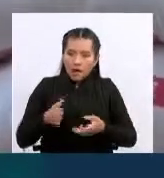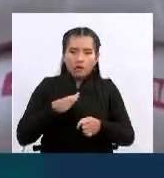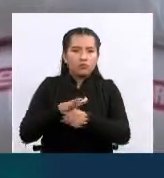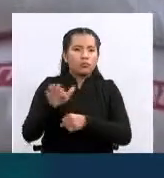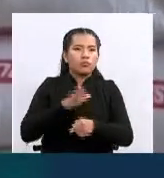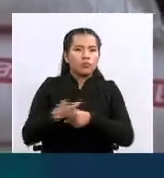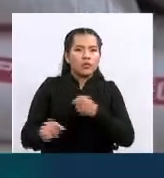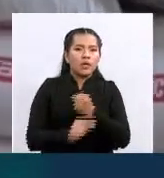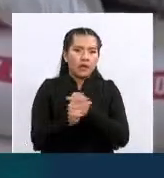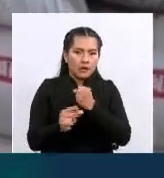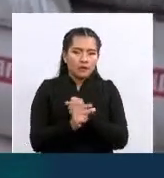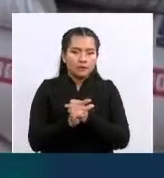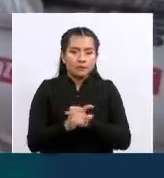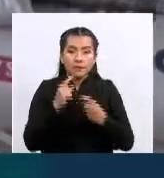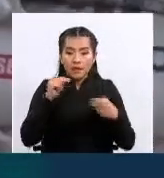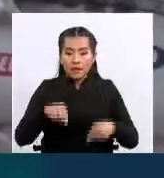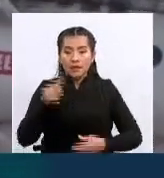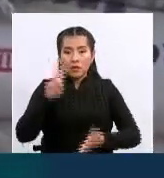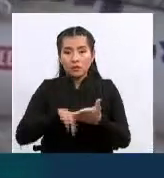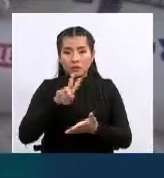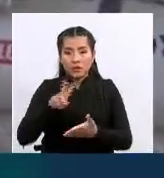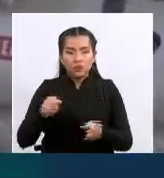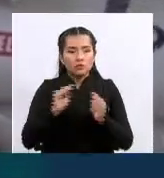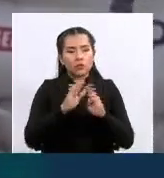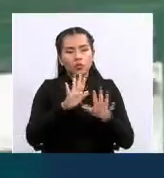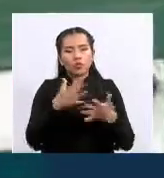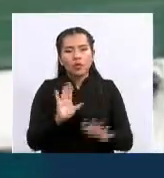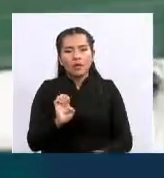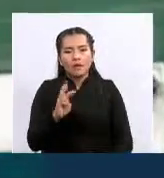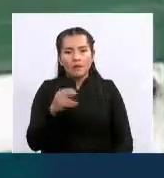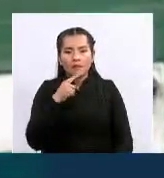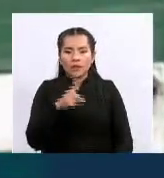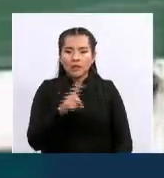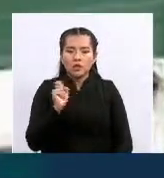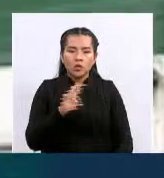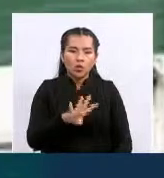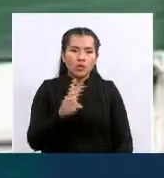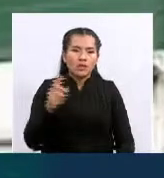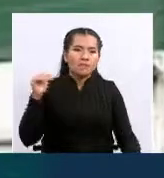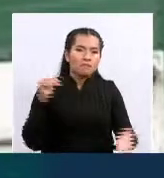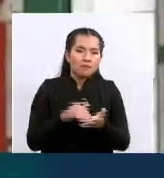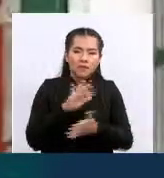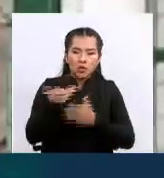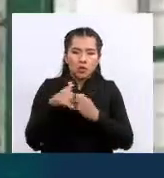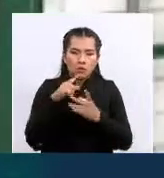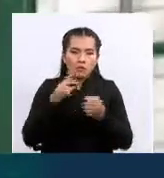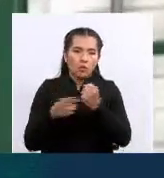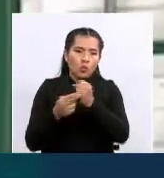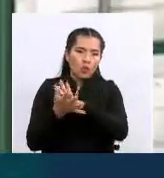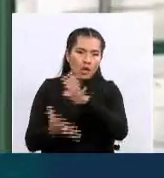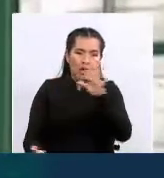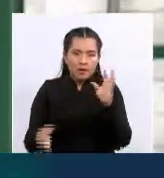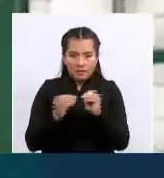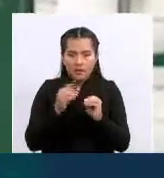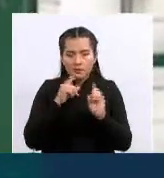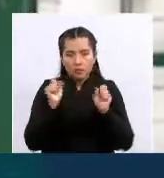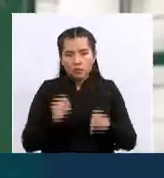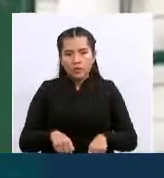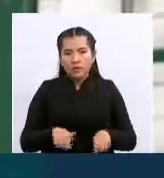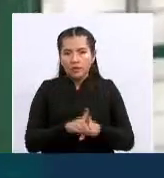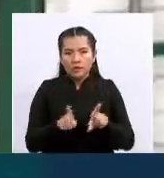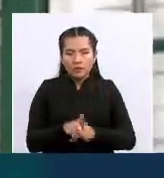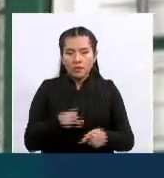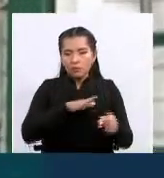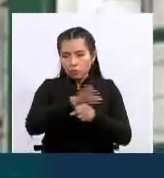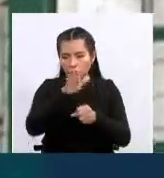esta gestión 2022, EMAPA acopiará 146 mil toneladas de trigo que permitirán procesar harina en 2.10 millones de quintales,